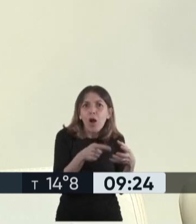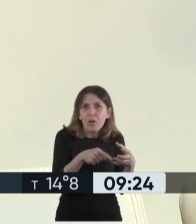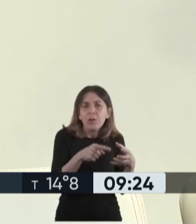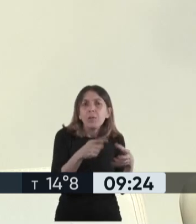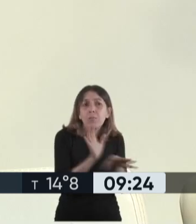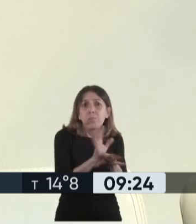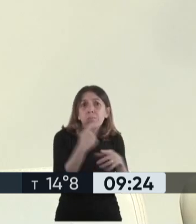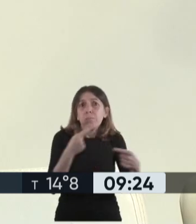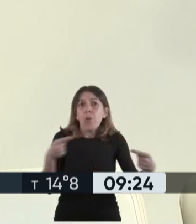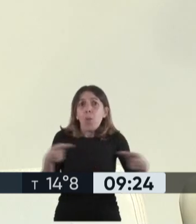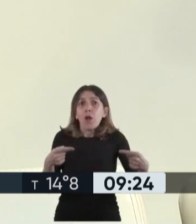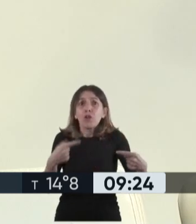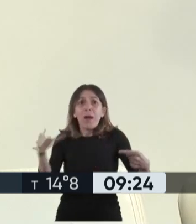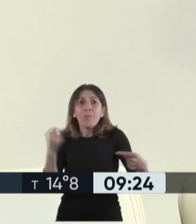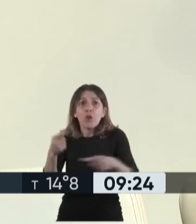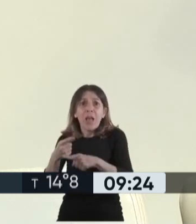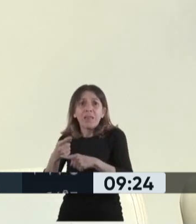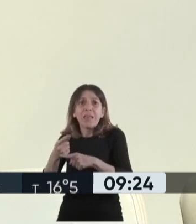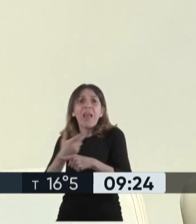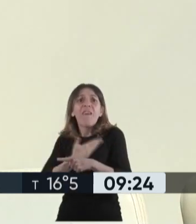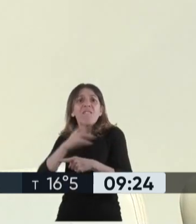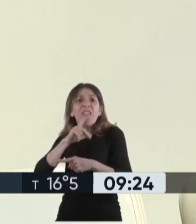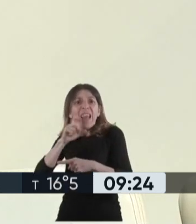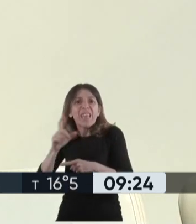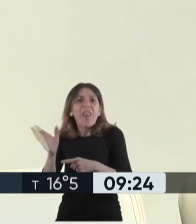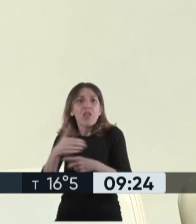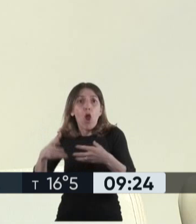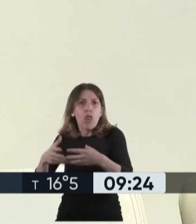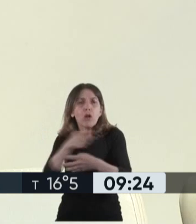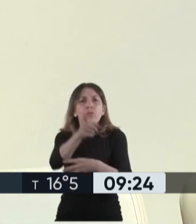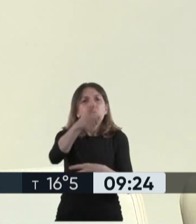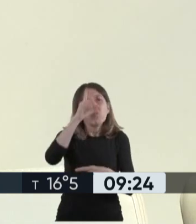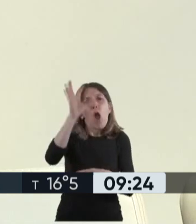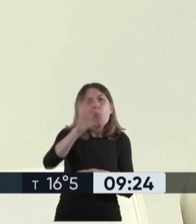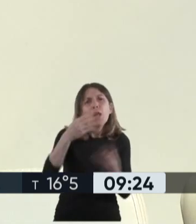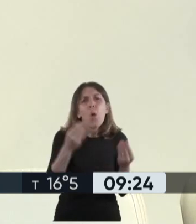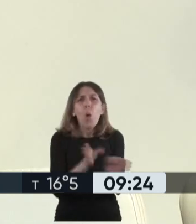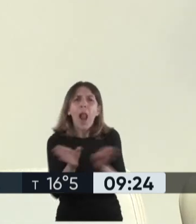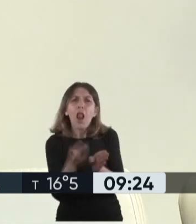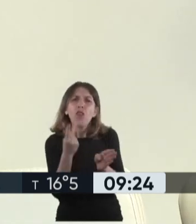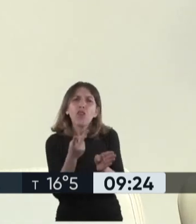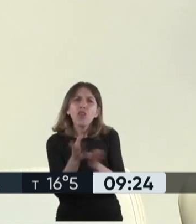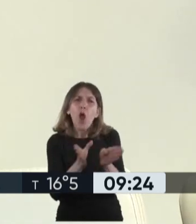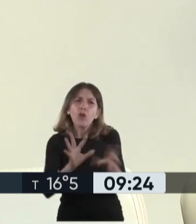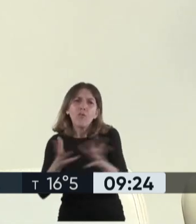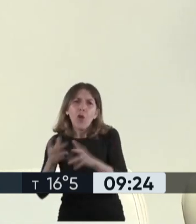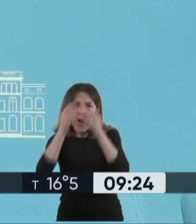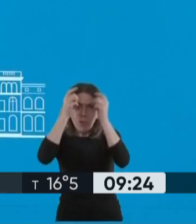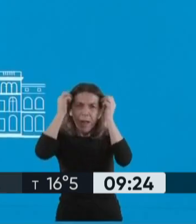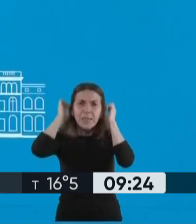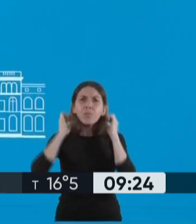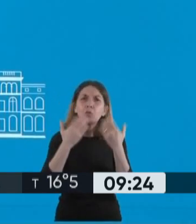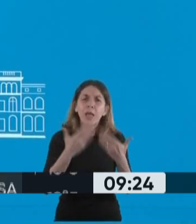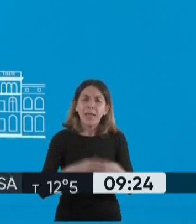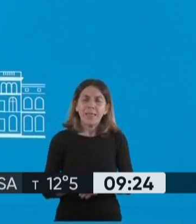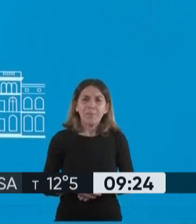más importante, que es el Frente de Todos. ¿Qué opinión tiene con respecto a esta doble vara, digamos, de la oposición?